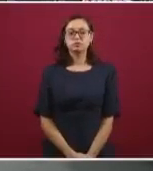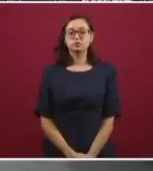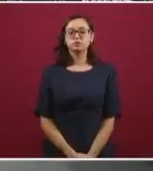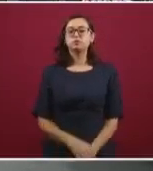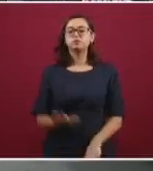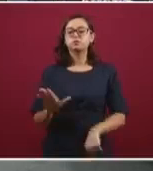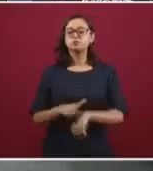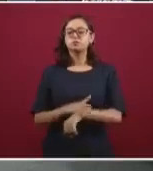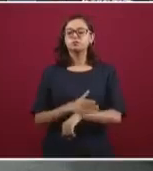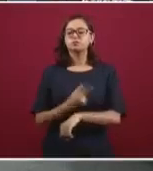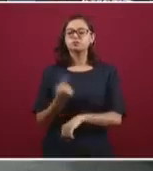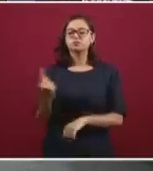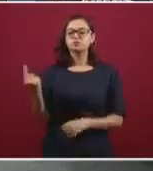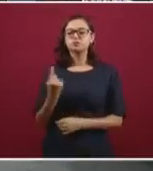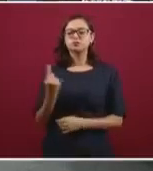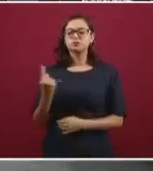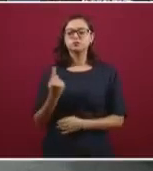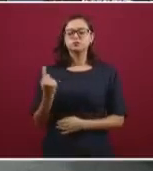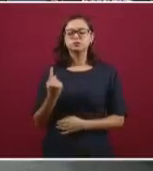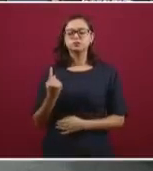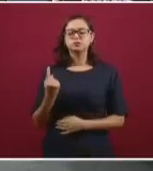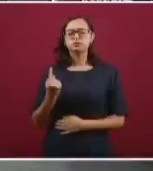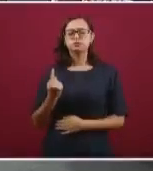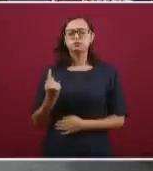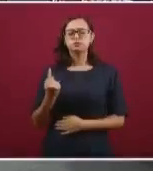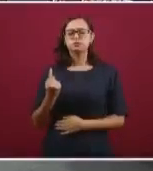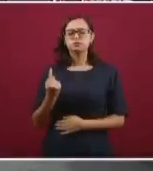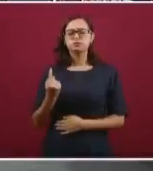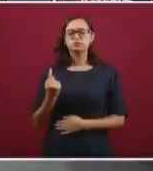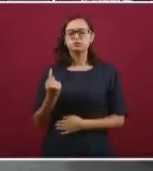Porque tienen